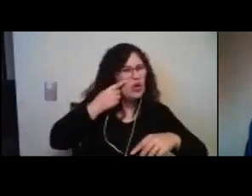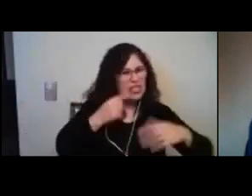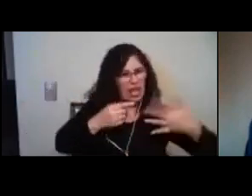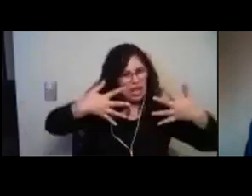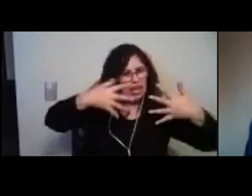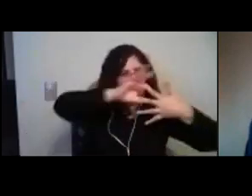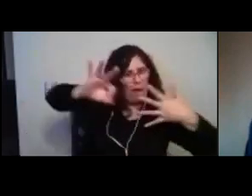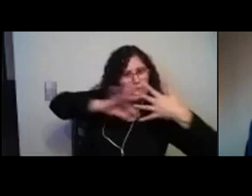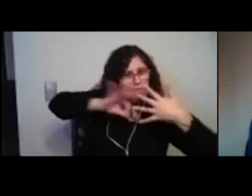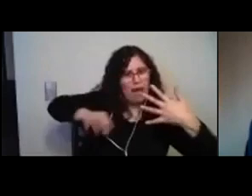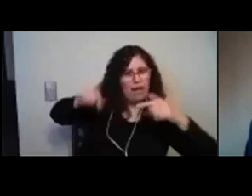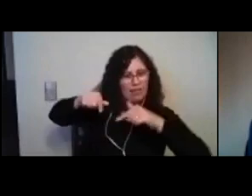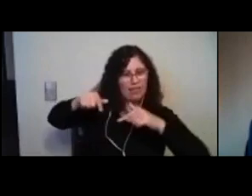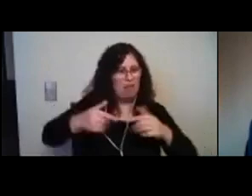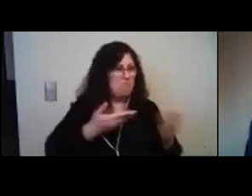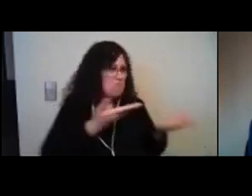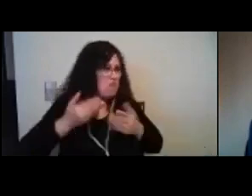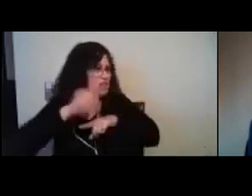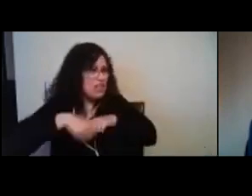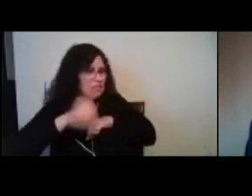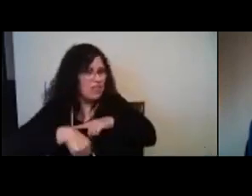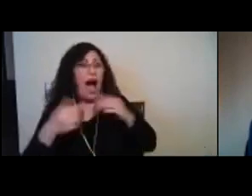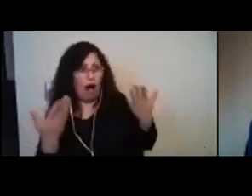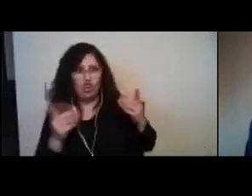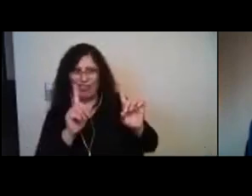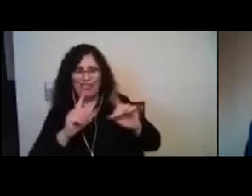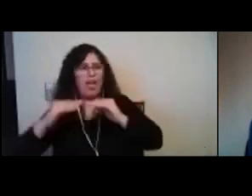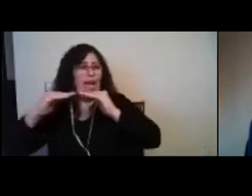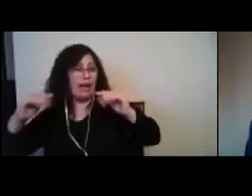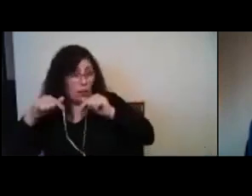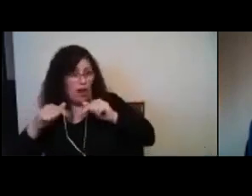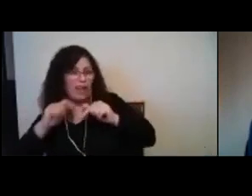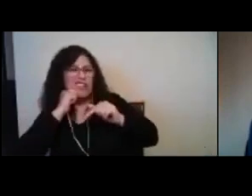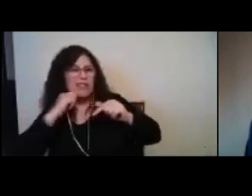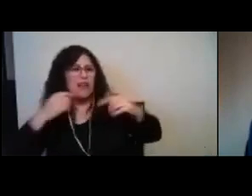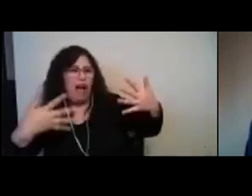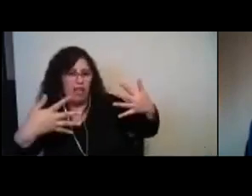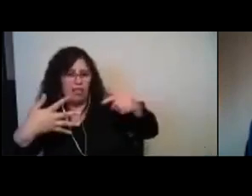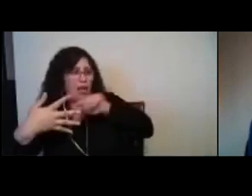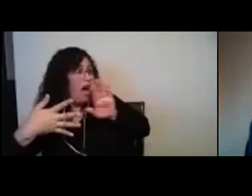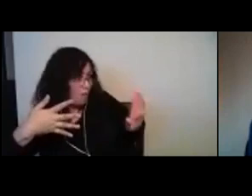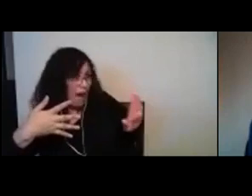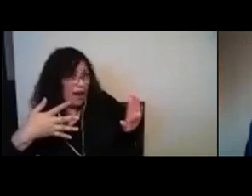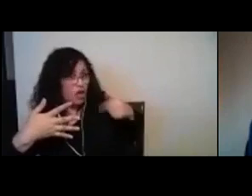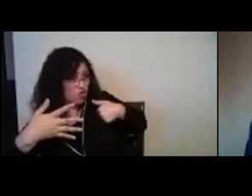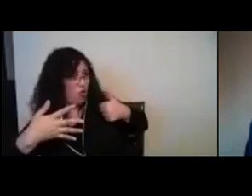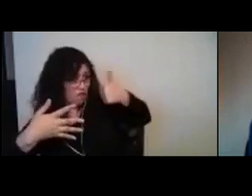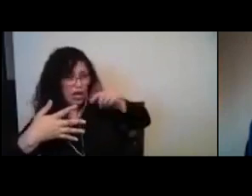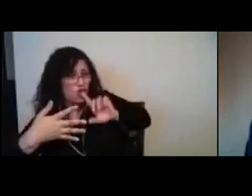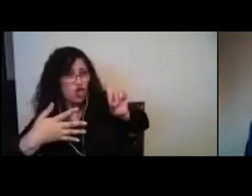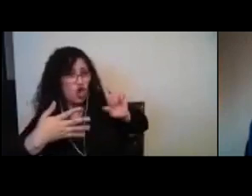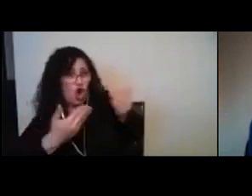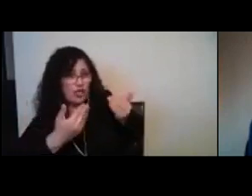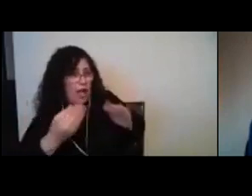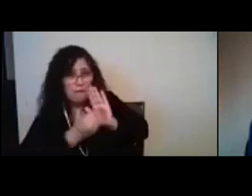sistema endocannabinoide, ¿ya? Y hay 2 neurotransmisores, CB1 y CB2, ¿ya? Este es